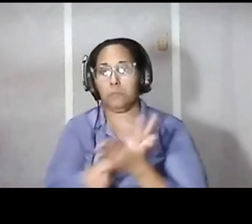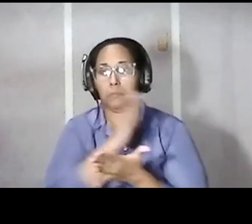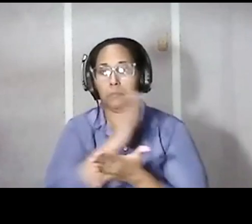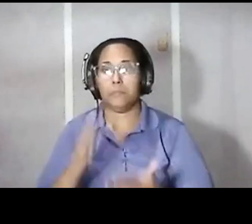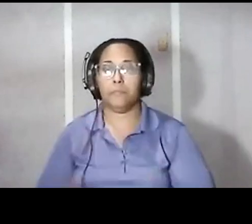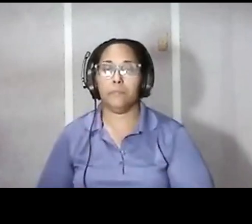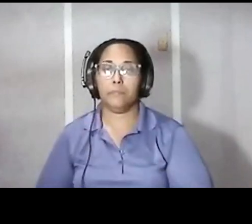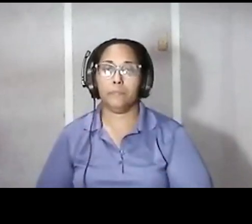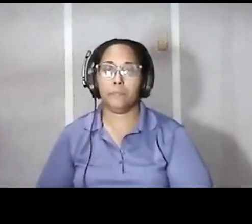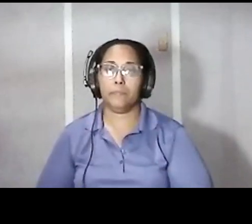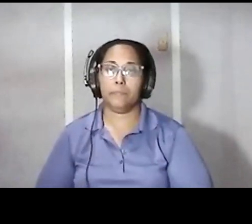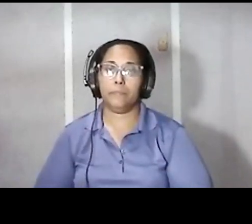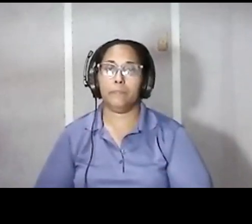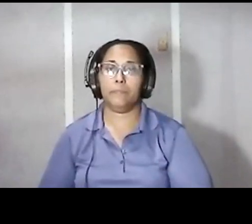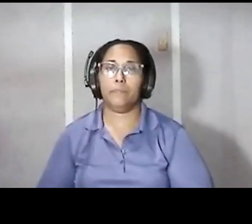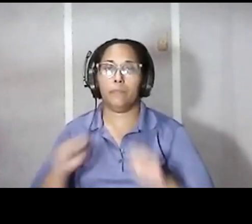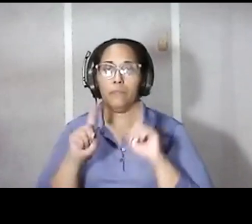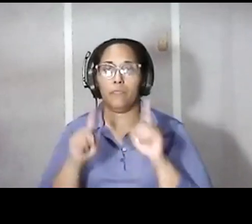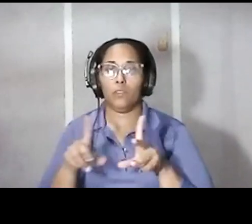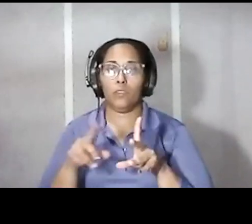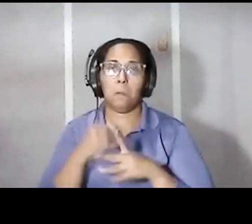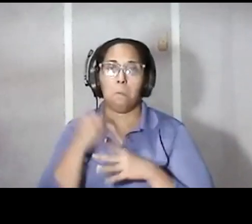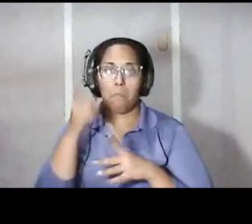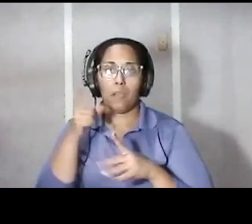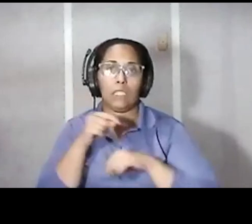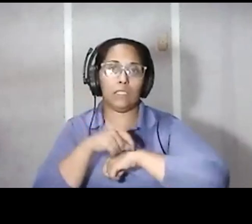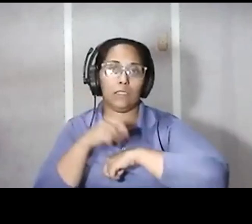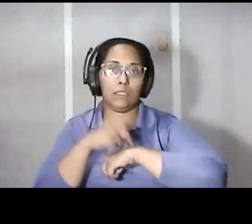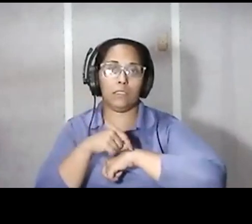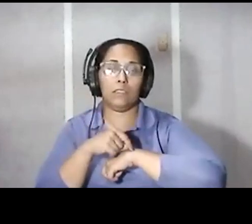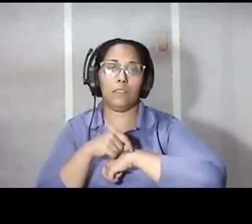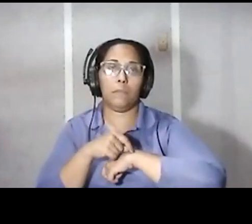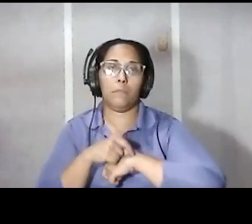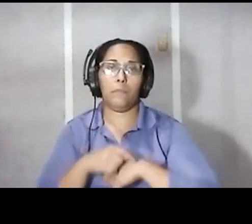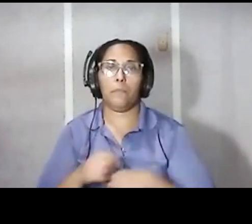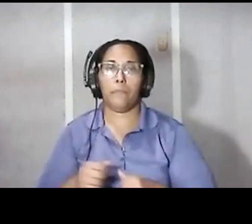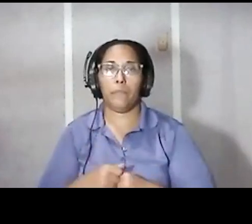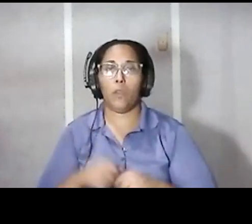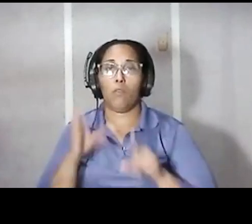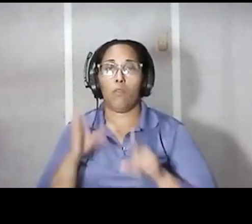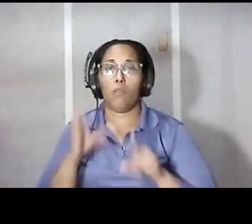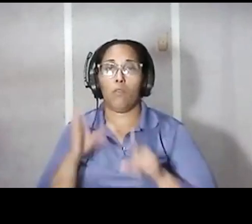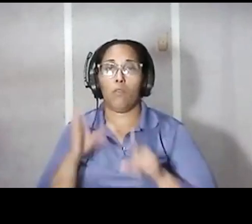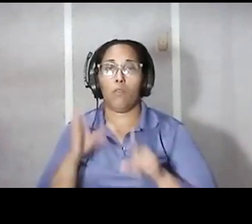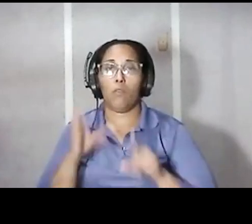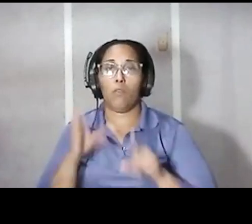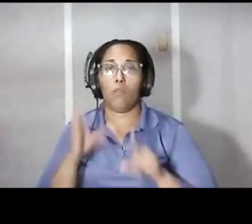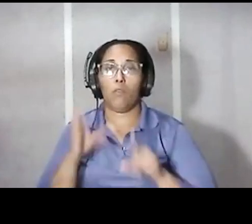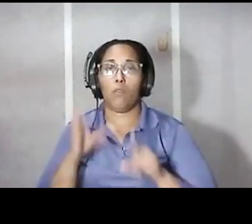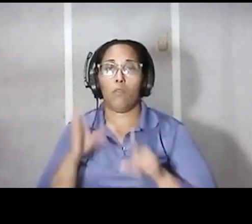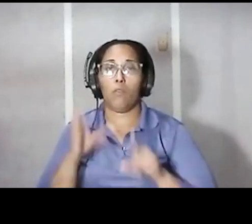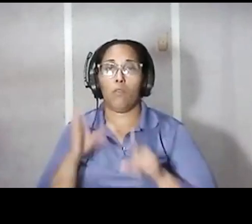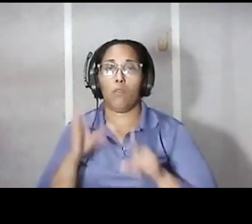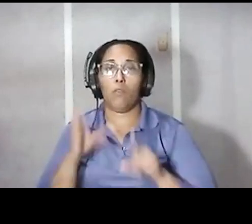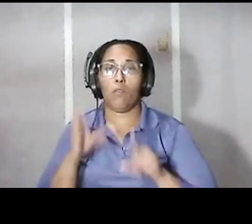documentación. Preguntan si para esa época era alarmante los casos de suicidios entre niños y